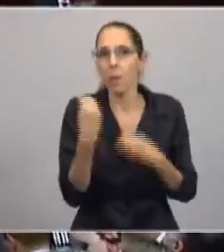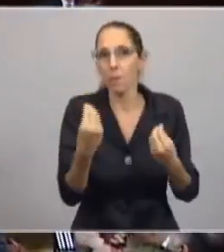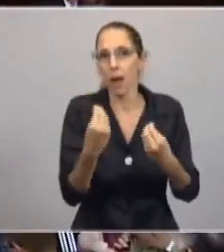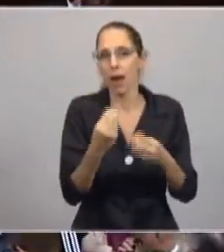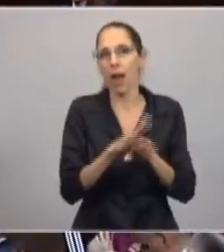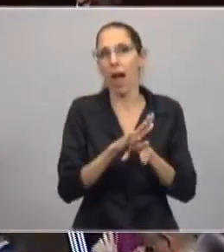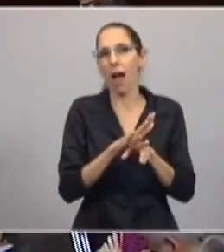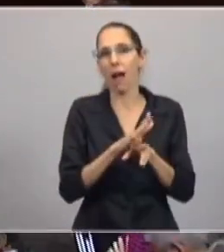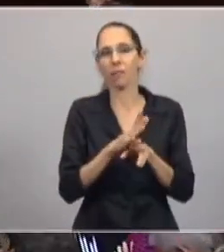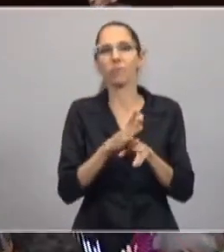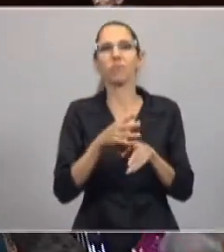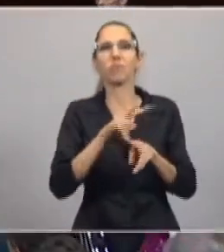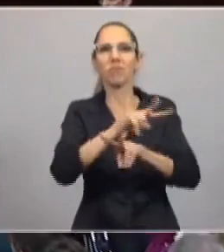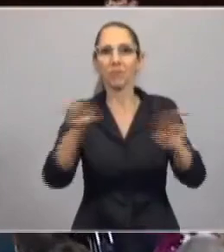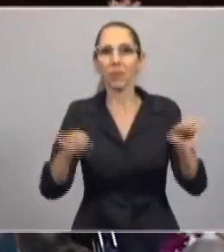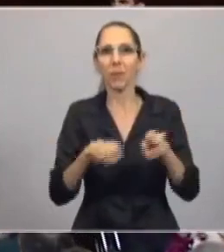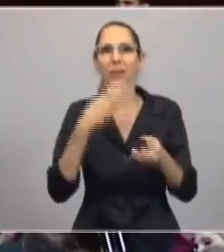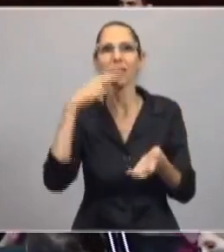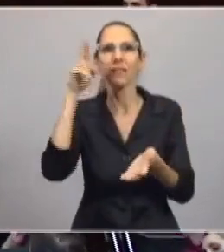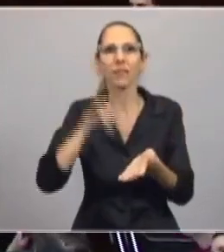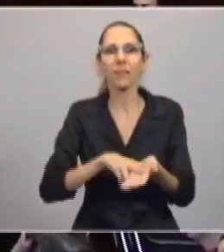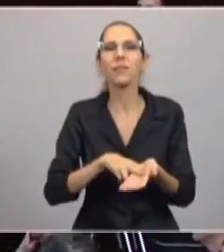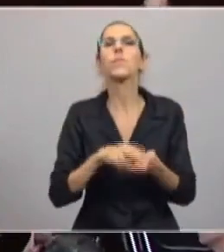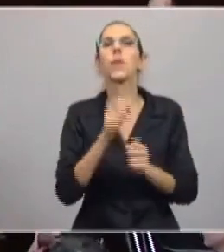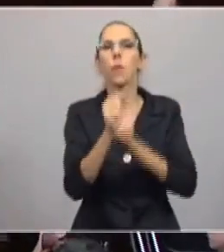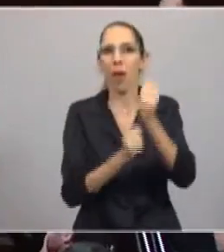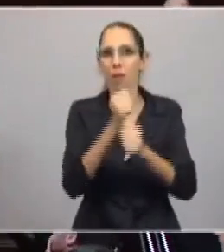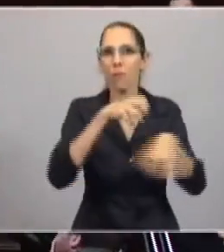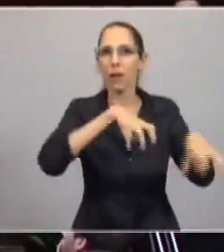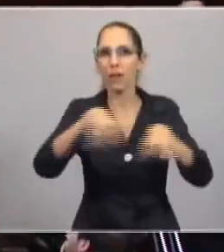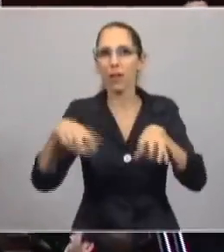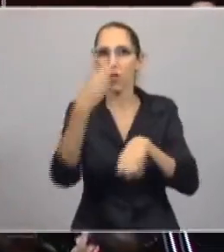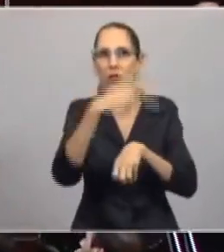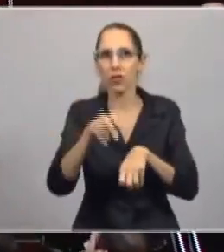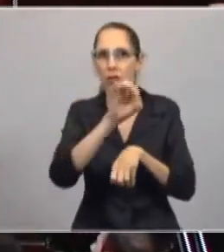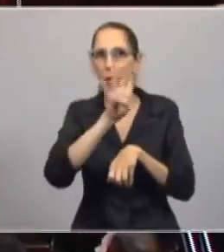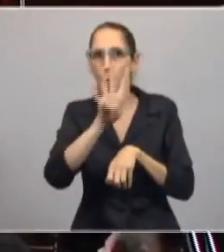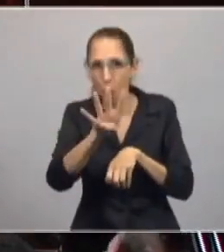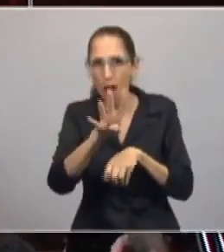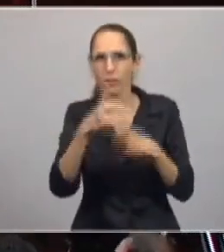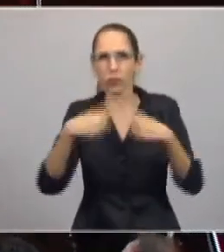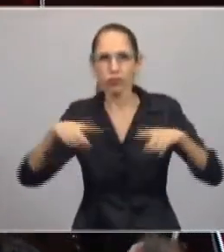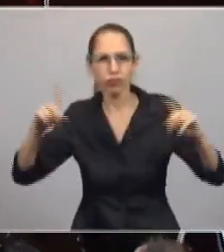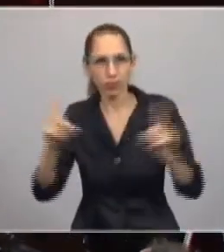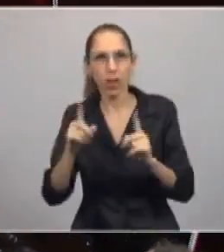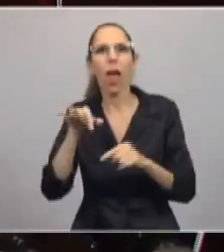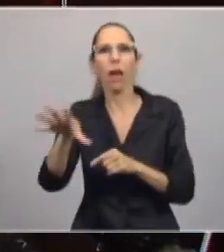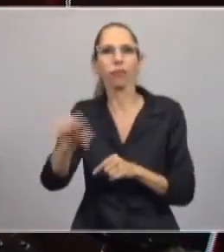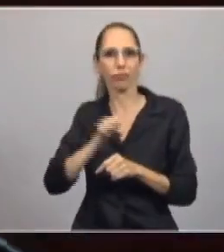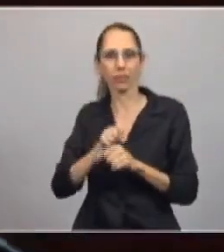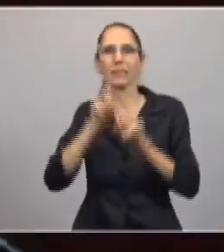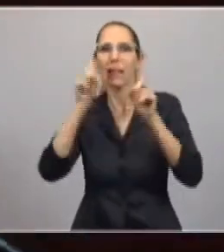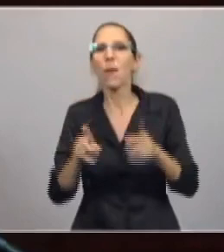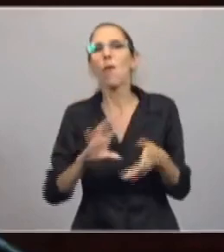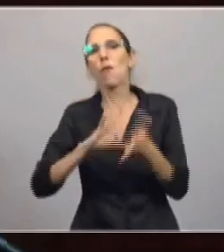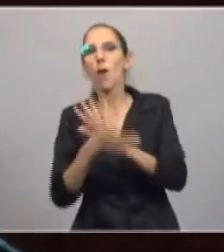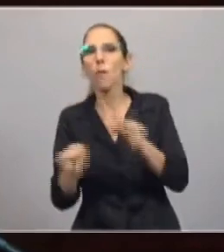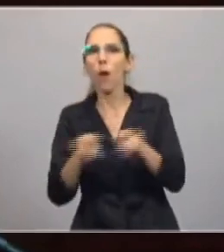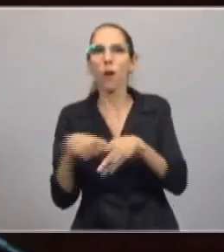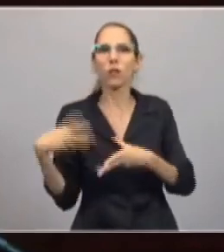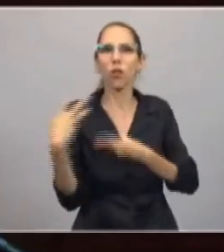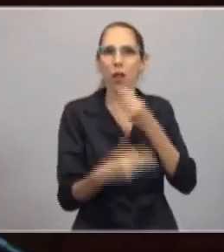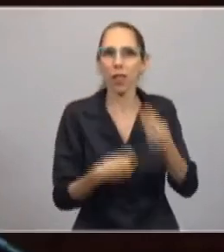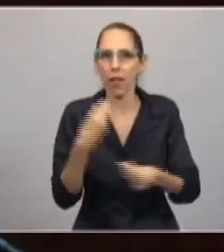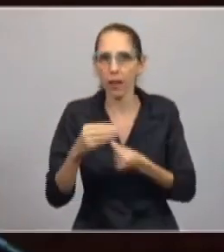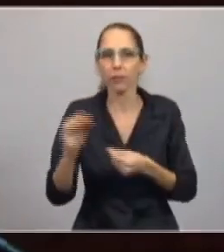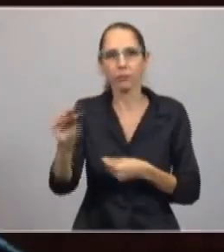para 254 grandes empresas altamente concentradas, el incremento solidario en el inmobiliario,